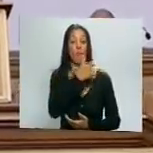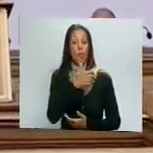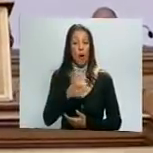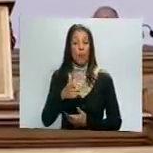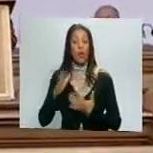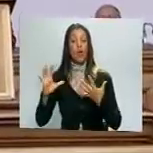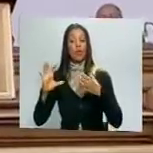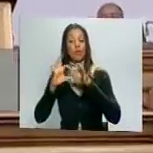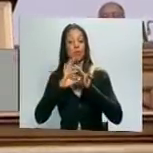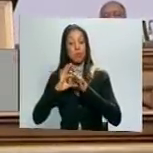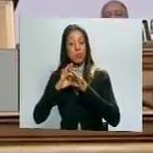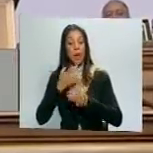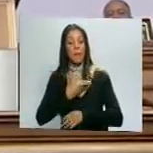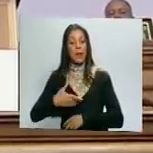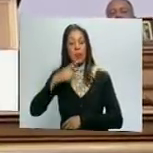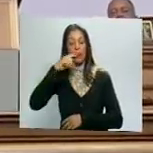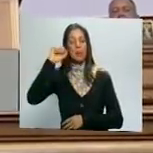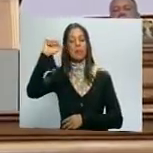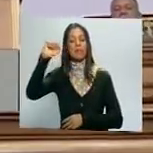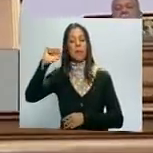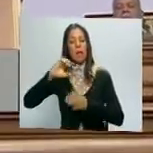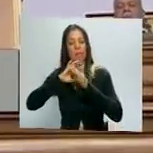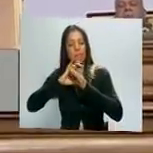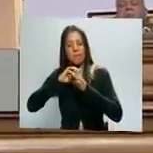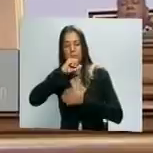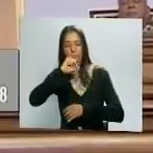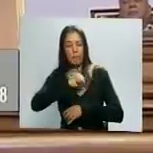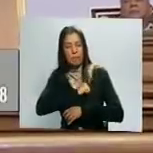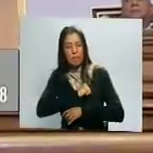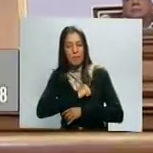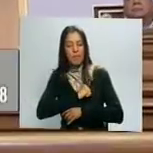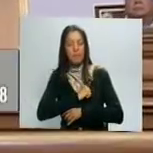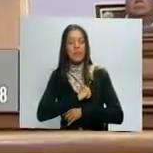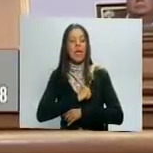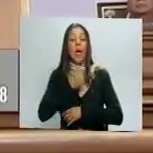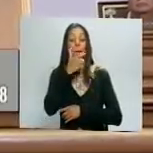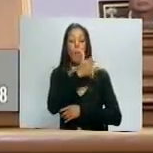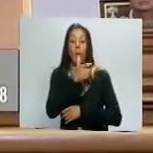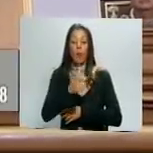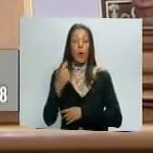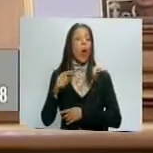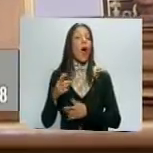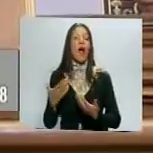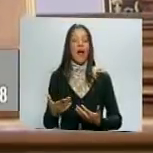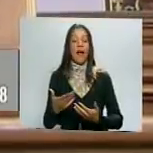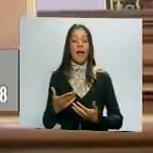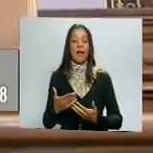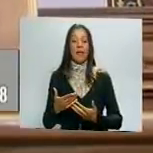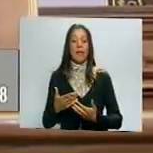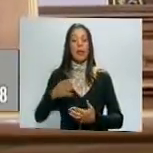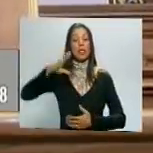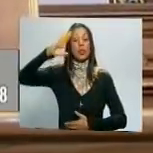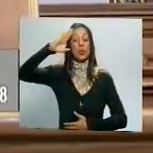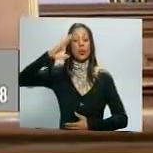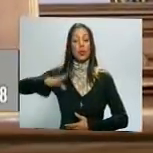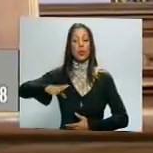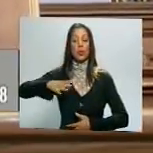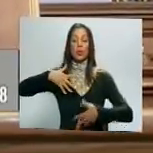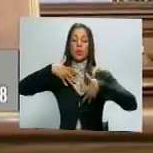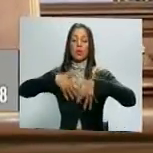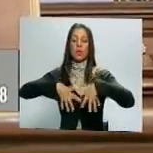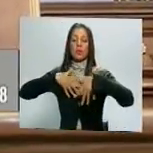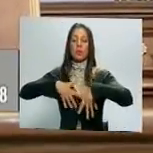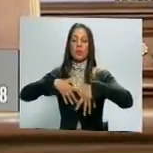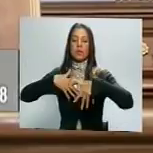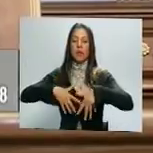su presidente restiado, también el pueblo tiene a una Fuerza Armada Nacional que es